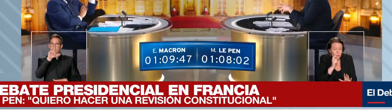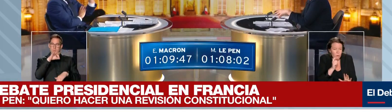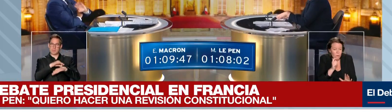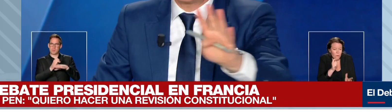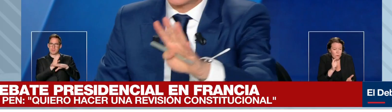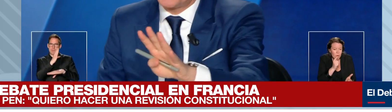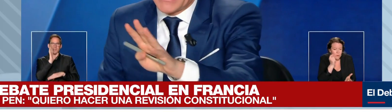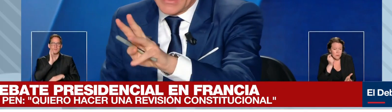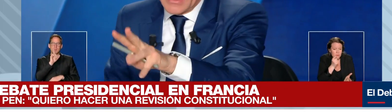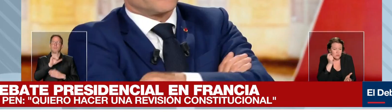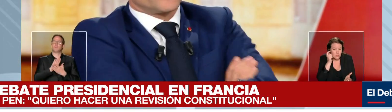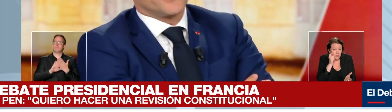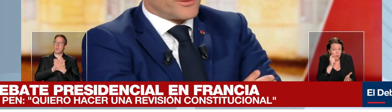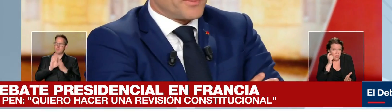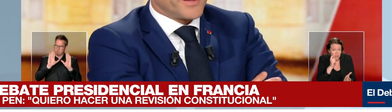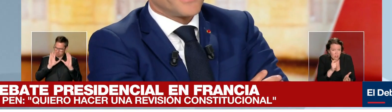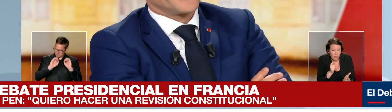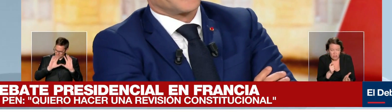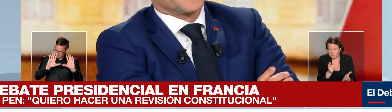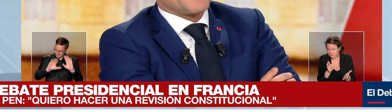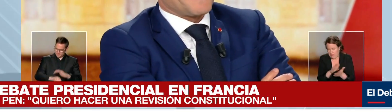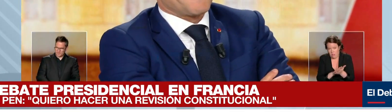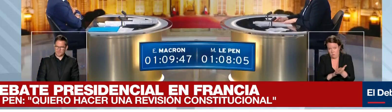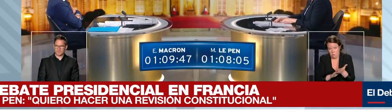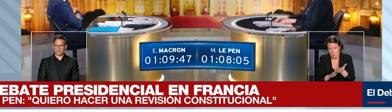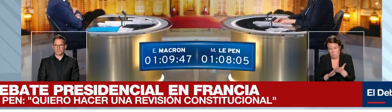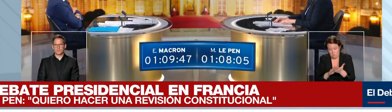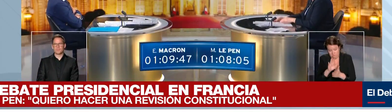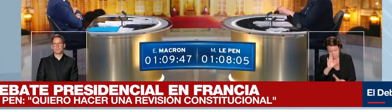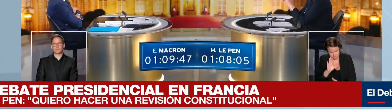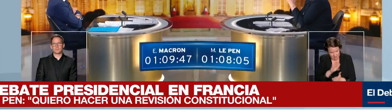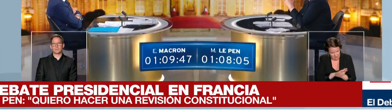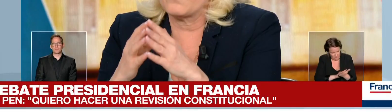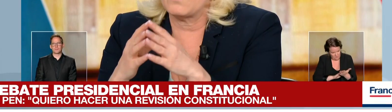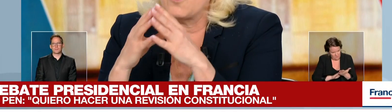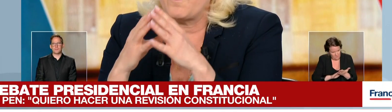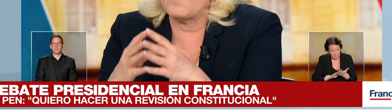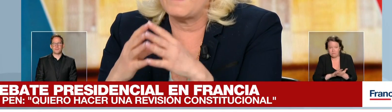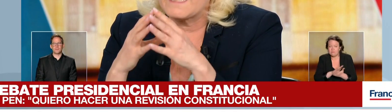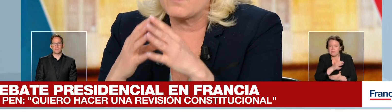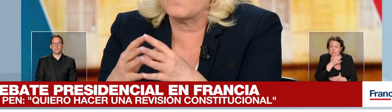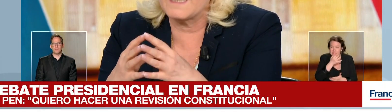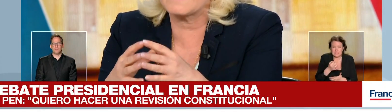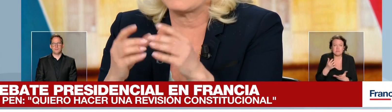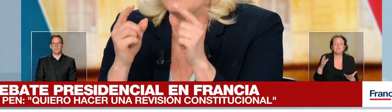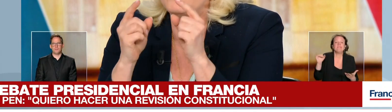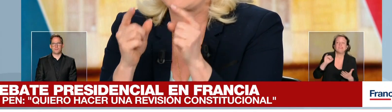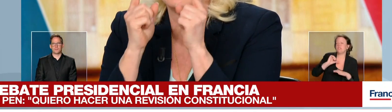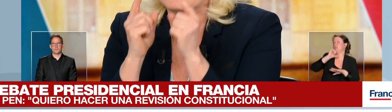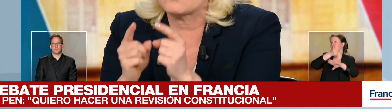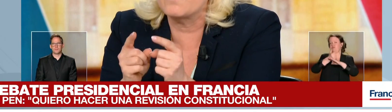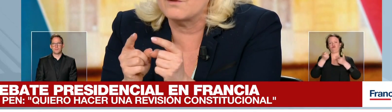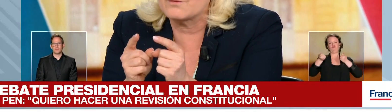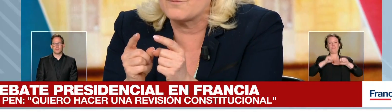Perdón, me disculpo. Tiene usted la palabra. Acabo de decirle que el pueblo